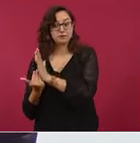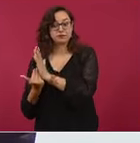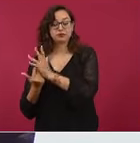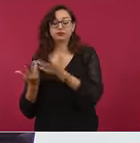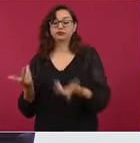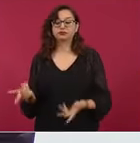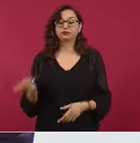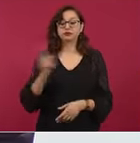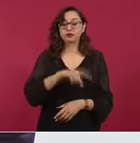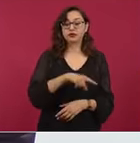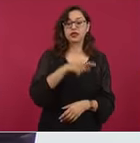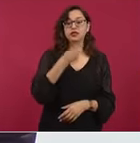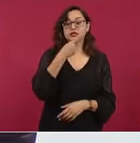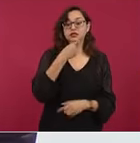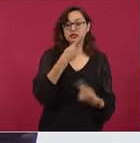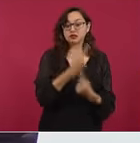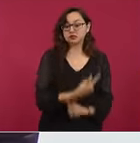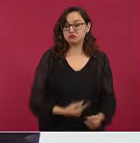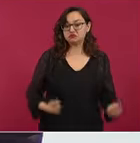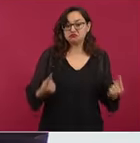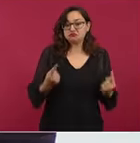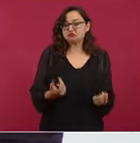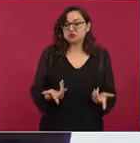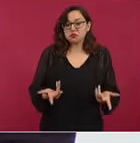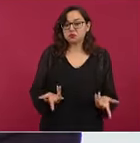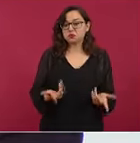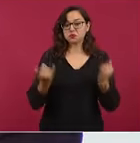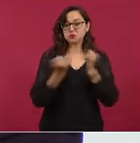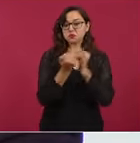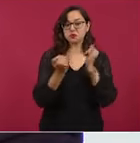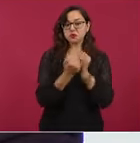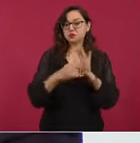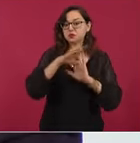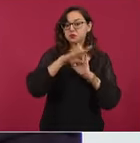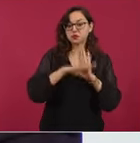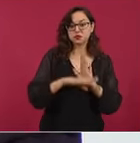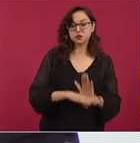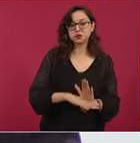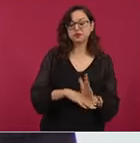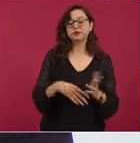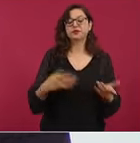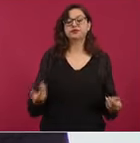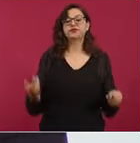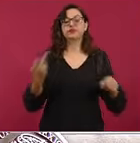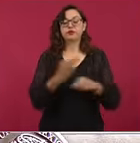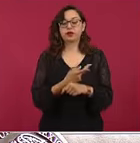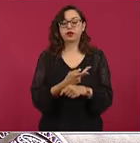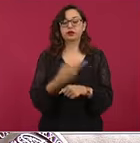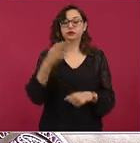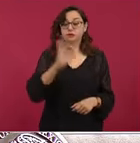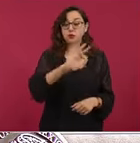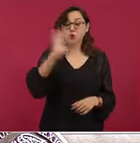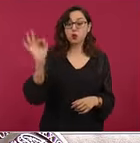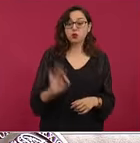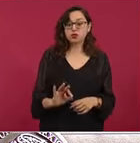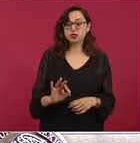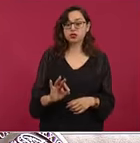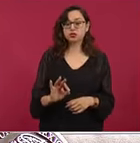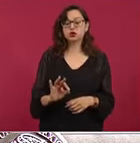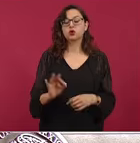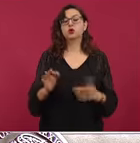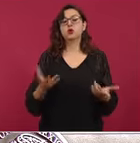fue ocurriendo en la población menor de edad. Y, en particular, el porcentaje de casos